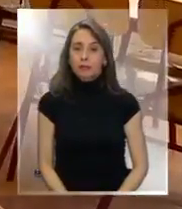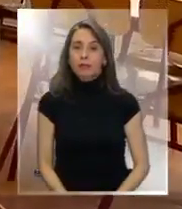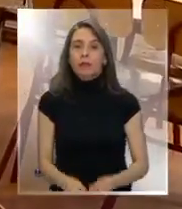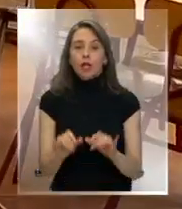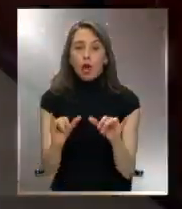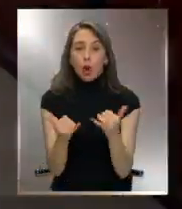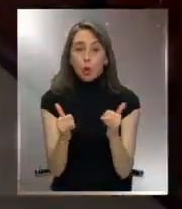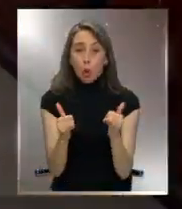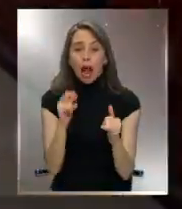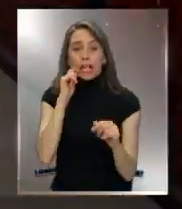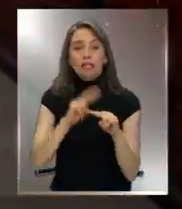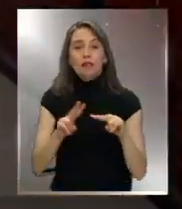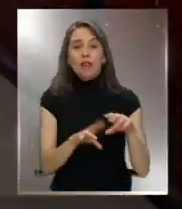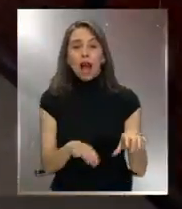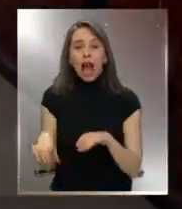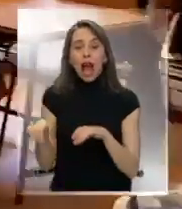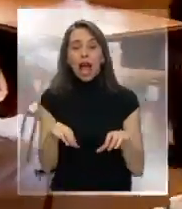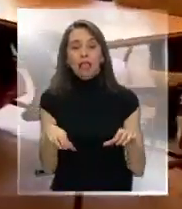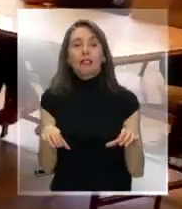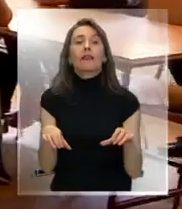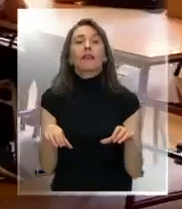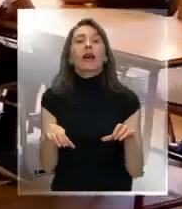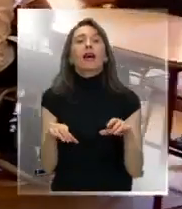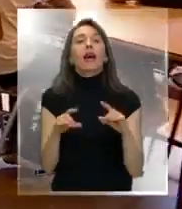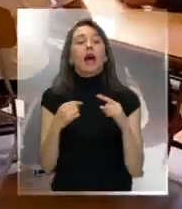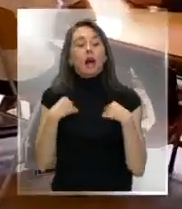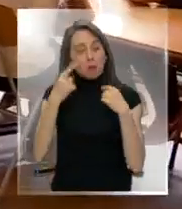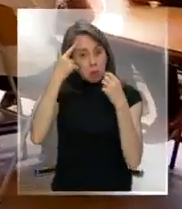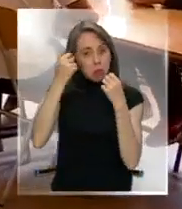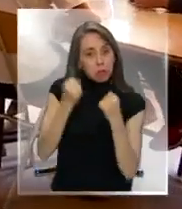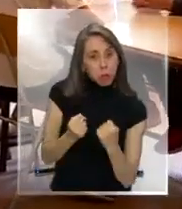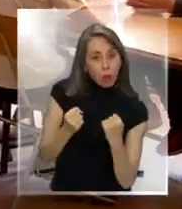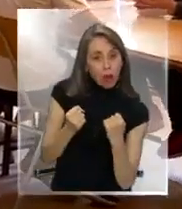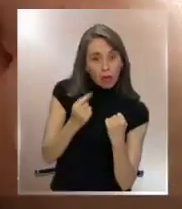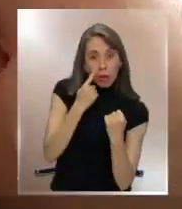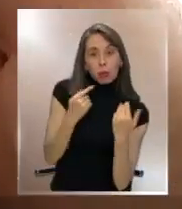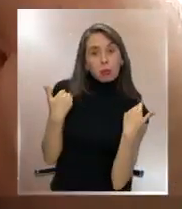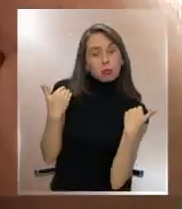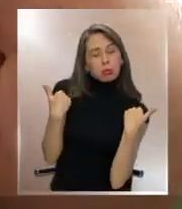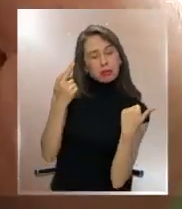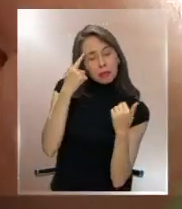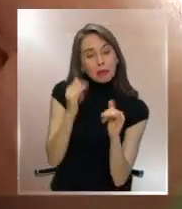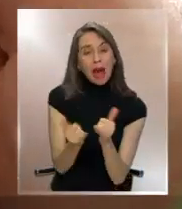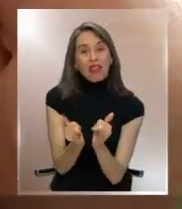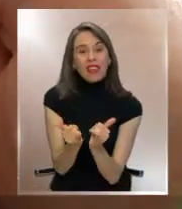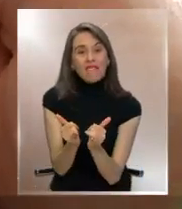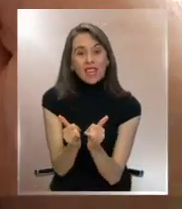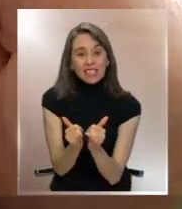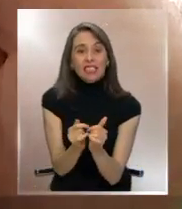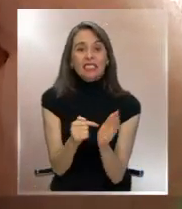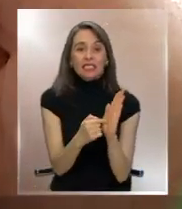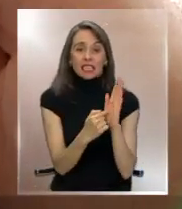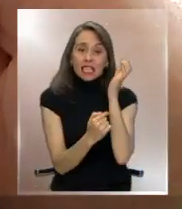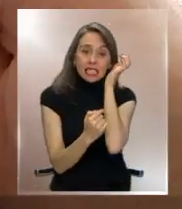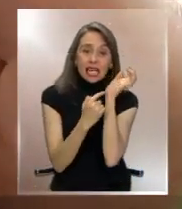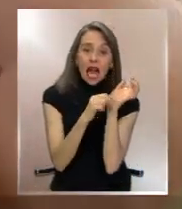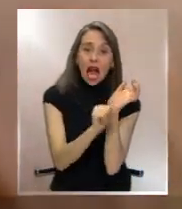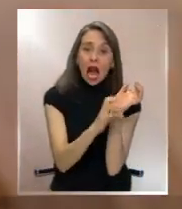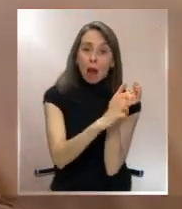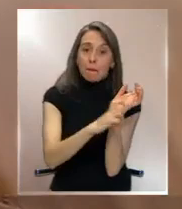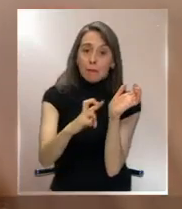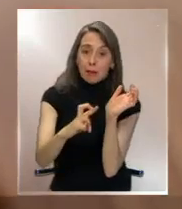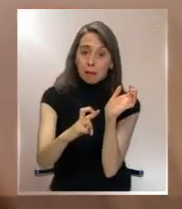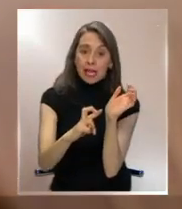jugar es realizar actividades ejercitando alguna capacidad con el fin de divertirse. Por su parte, una aplicación se diseña para